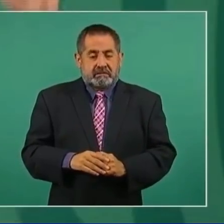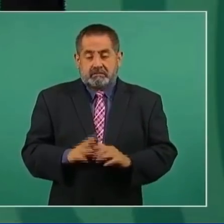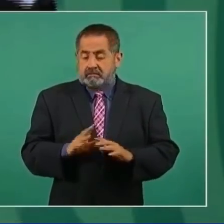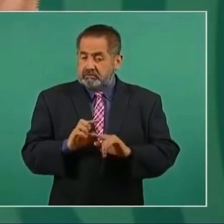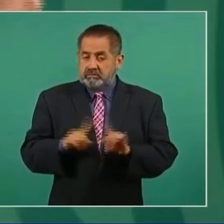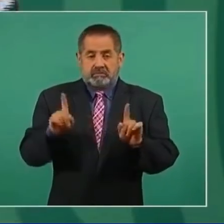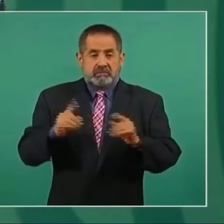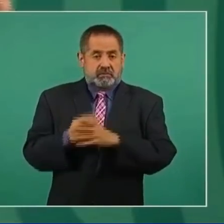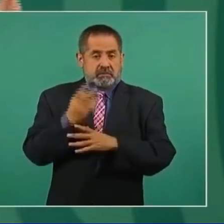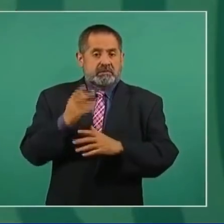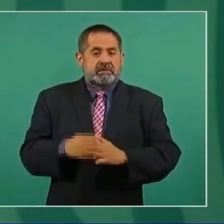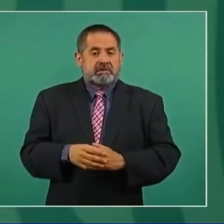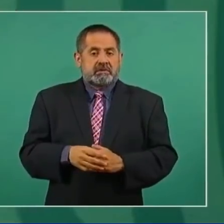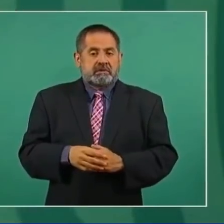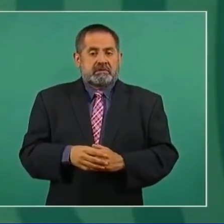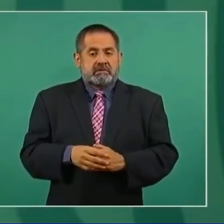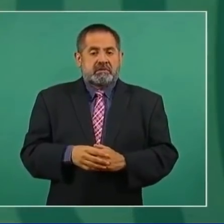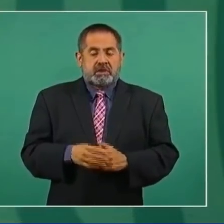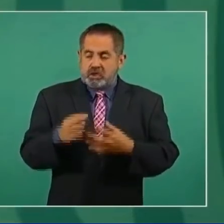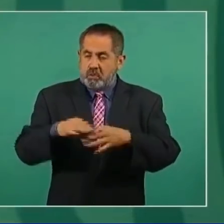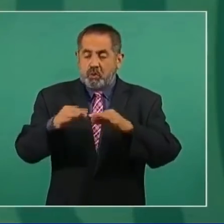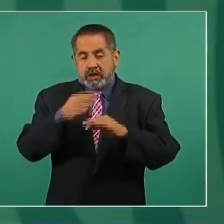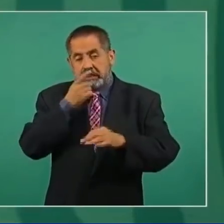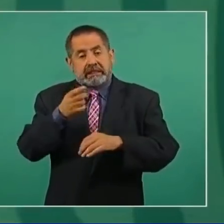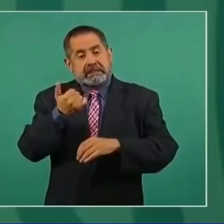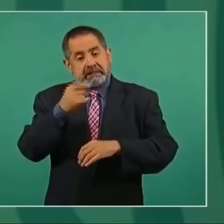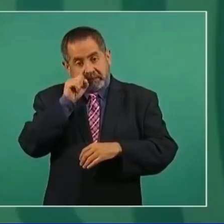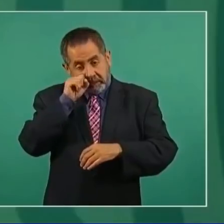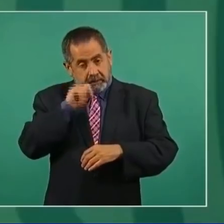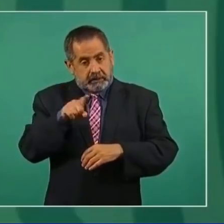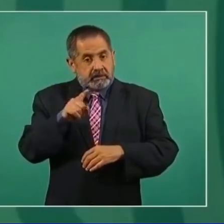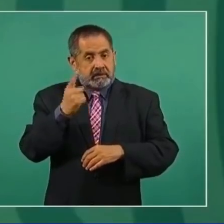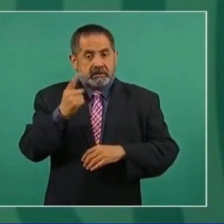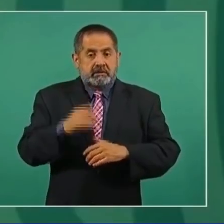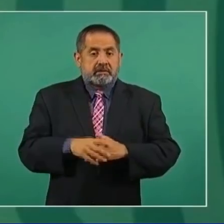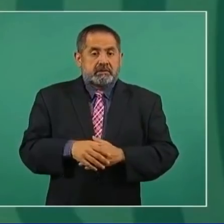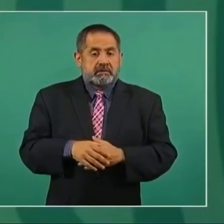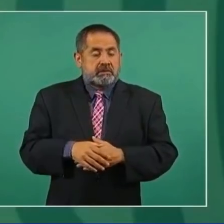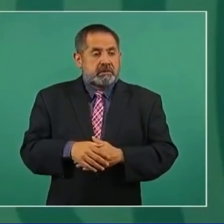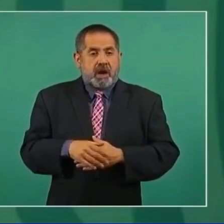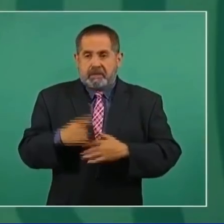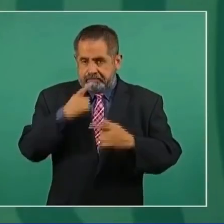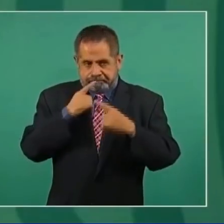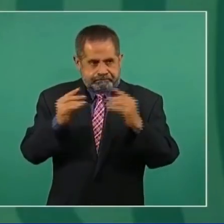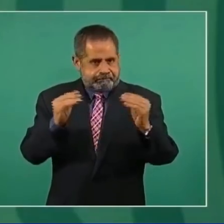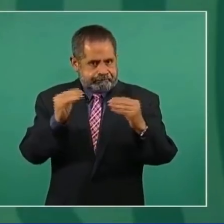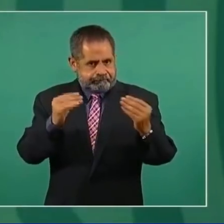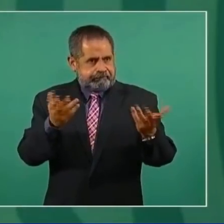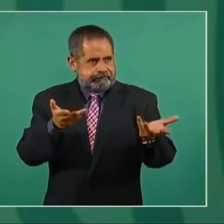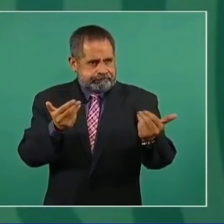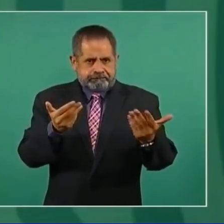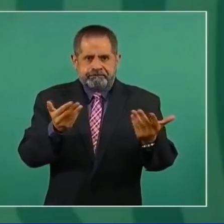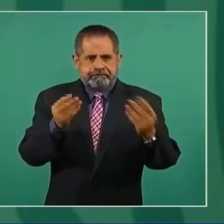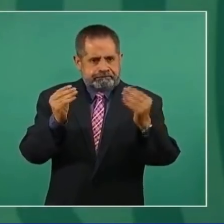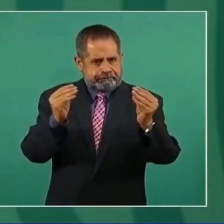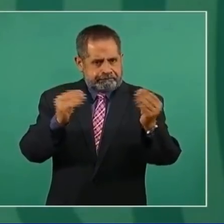Pero es importante. Y es bueno el debate sobre este